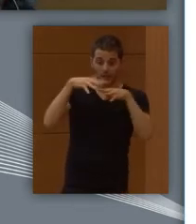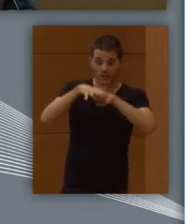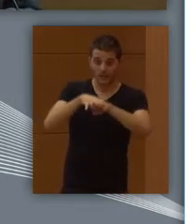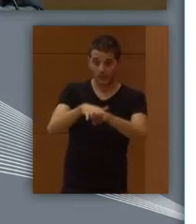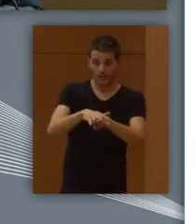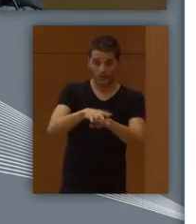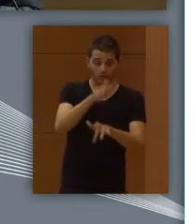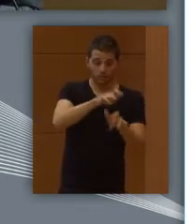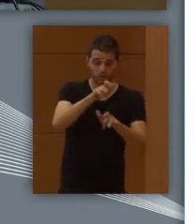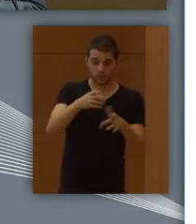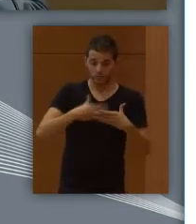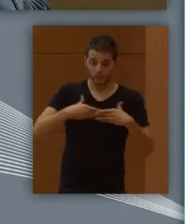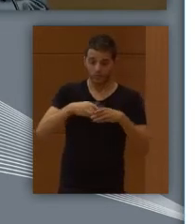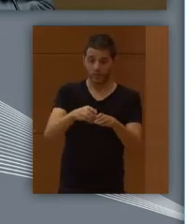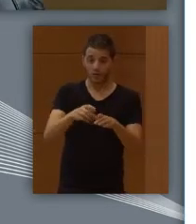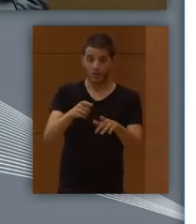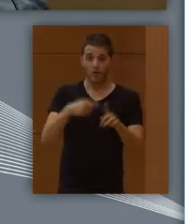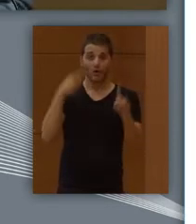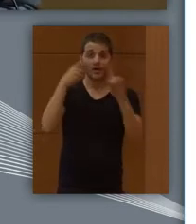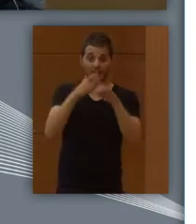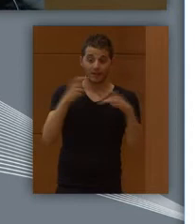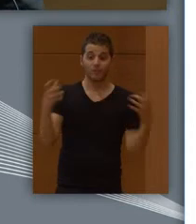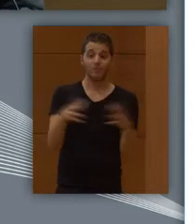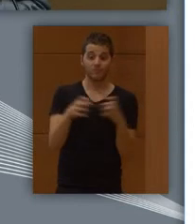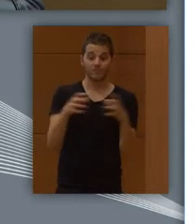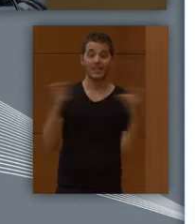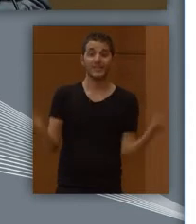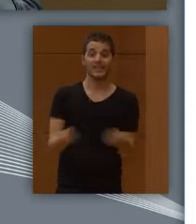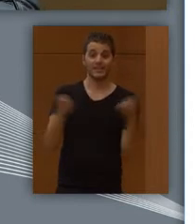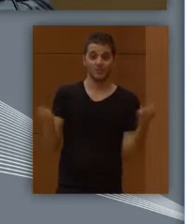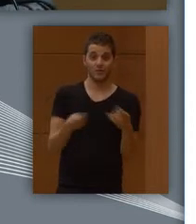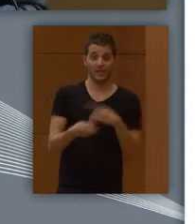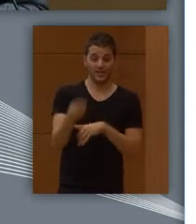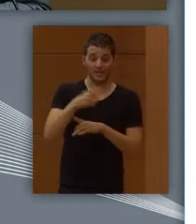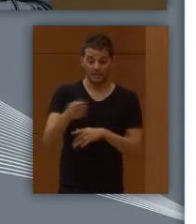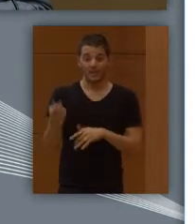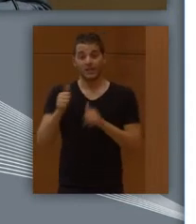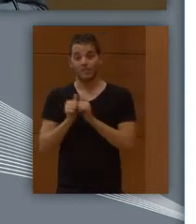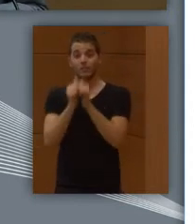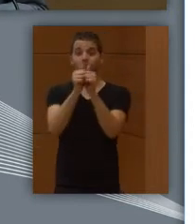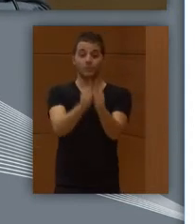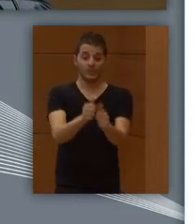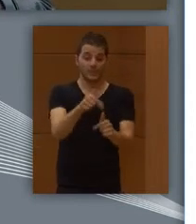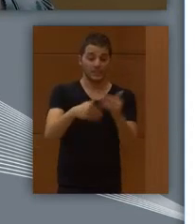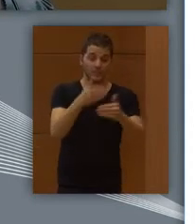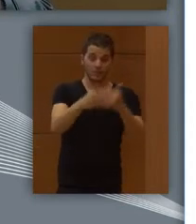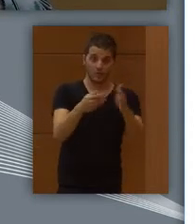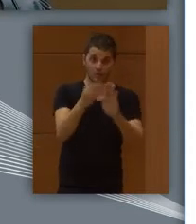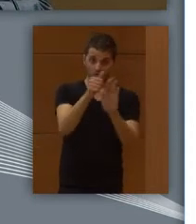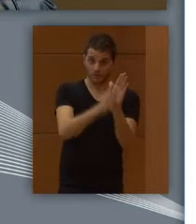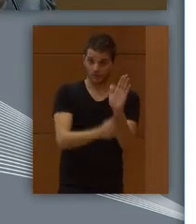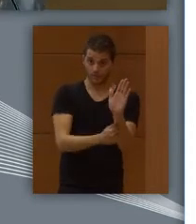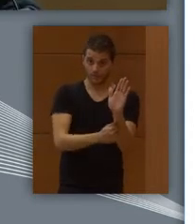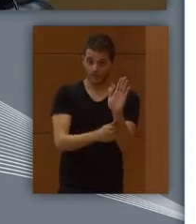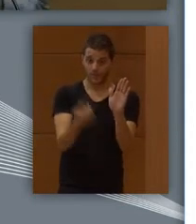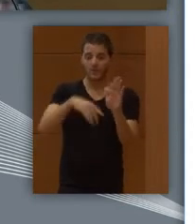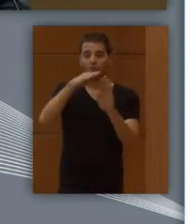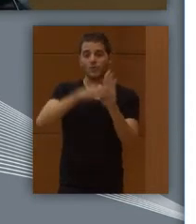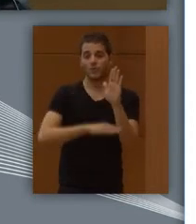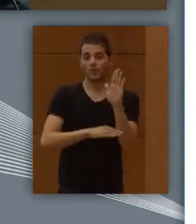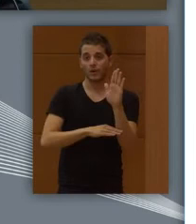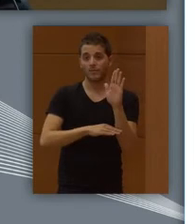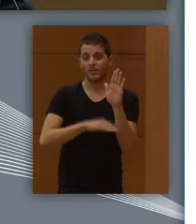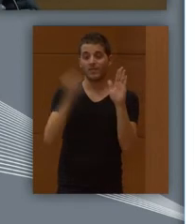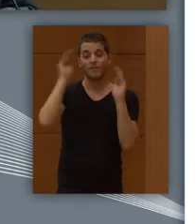comunitaria de acción social para estimular, para motivar y para acompañar ese proceso, un programa de formación